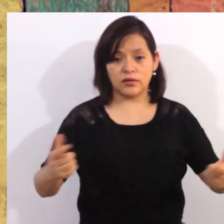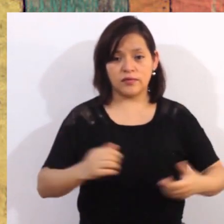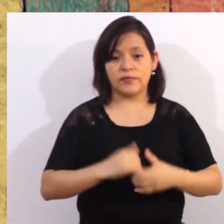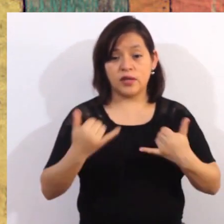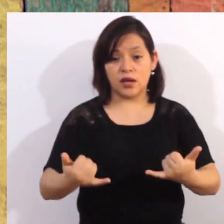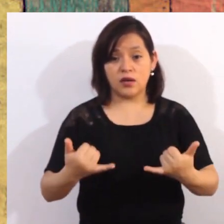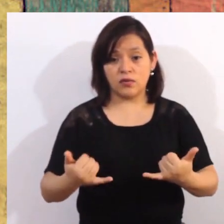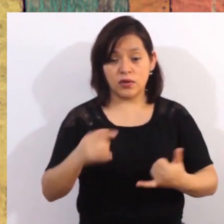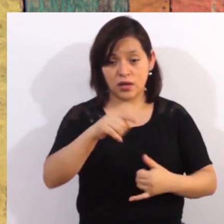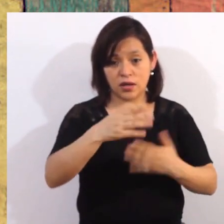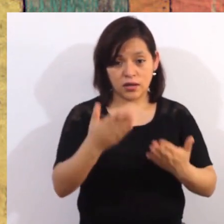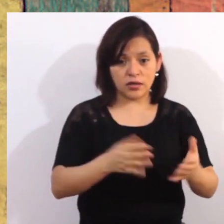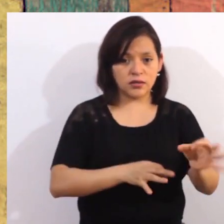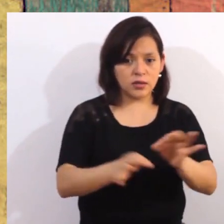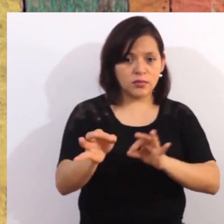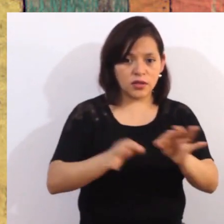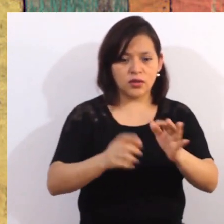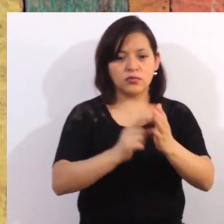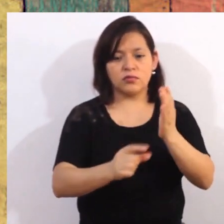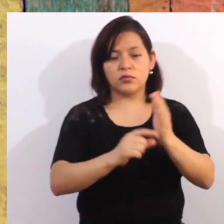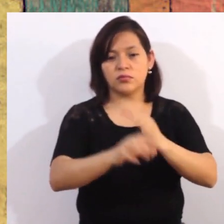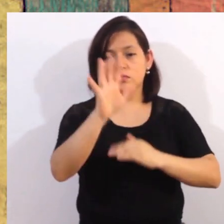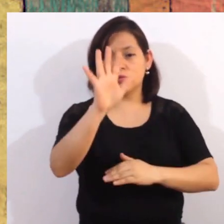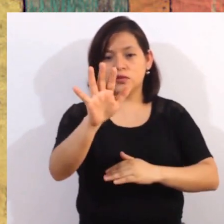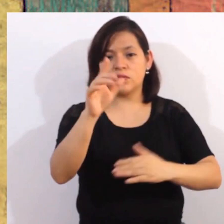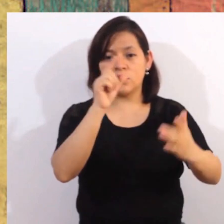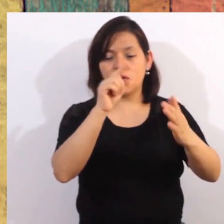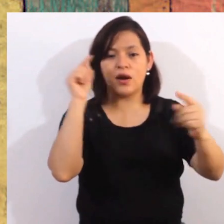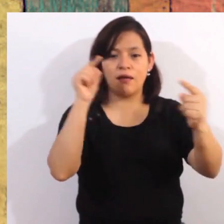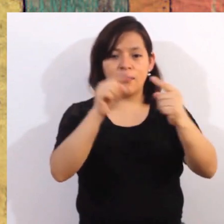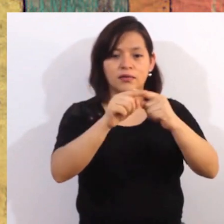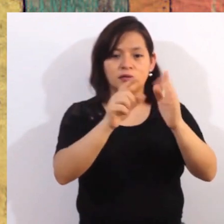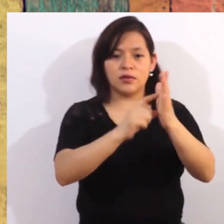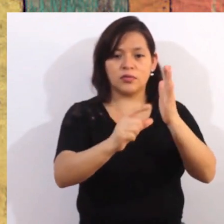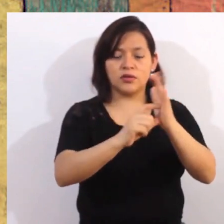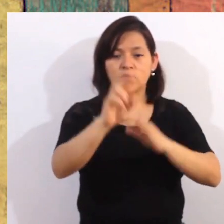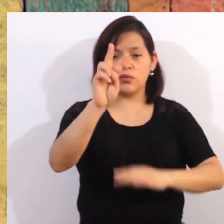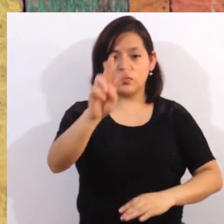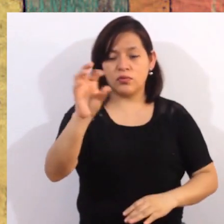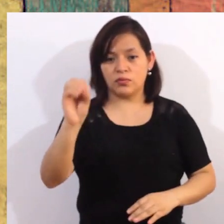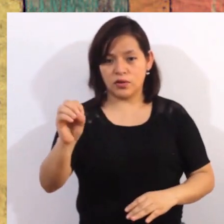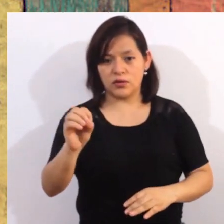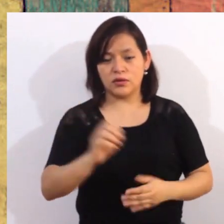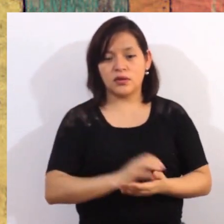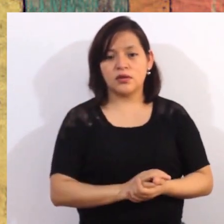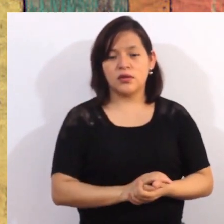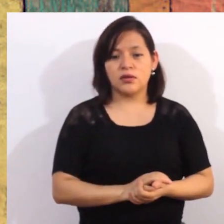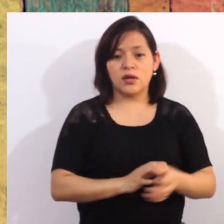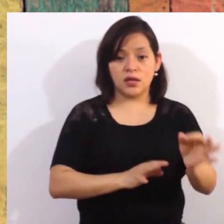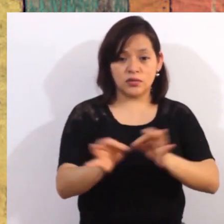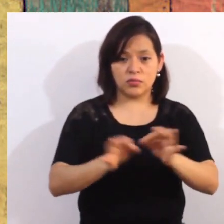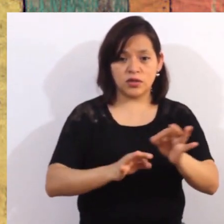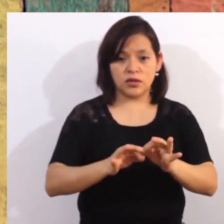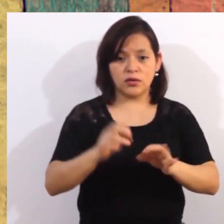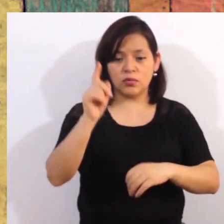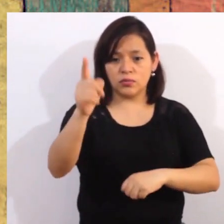encontrar. Ahora van a entrar en escena desde los versículos 5 hasta el versículo, diríamos, 20, va a